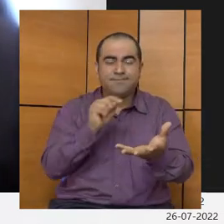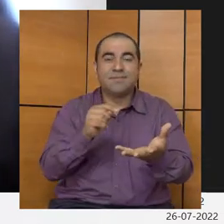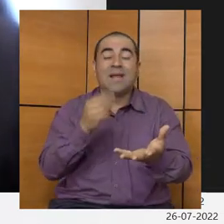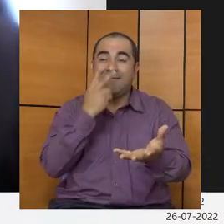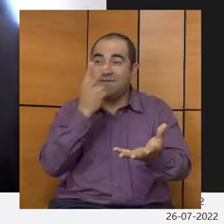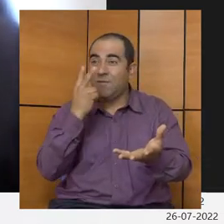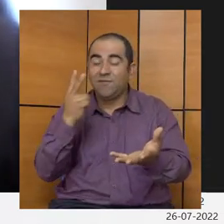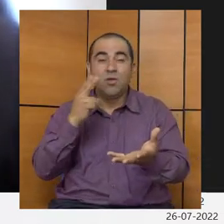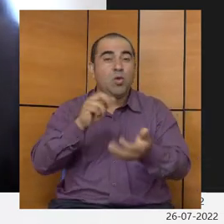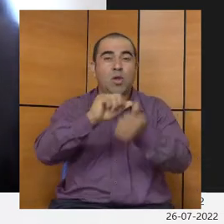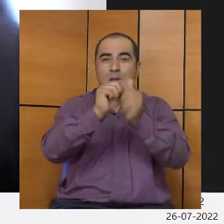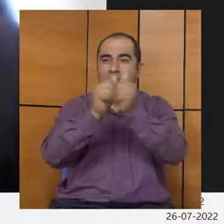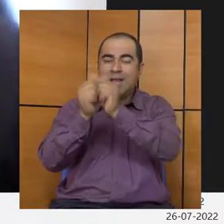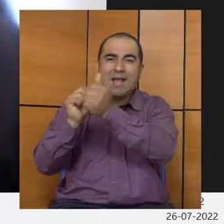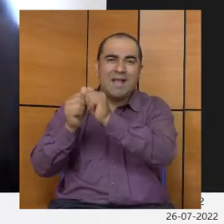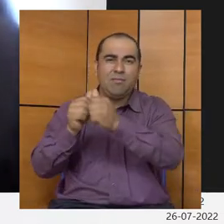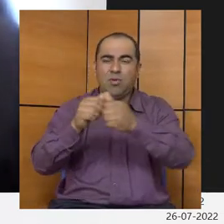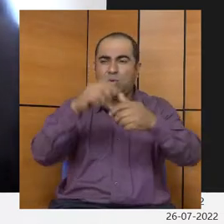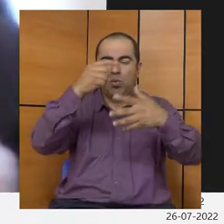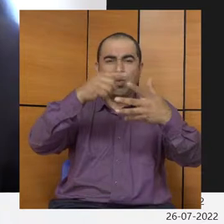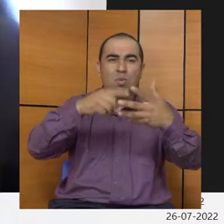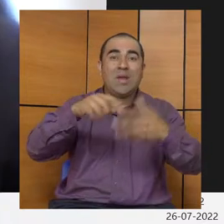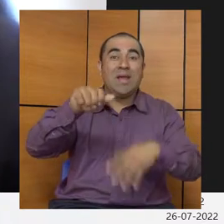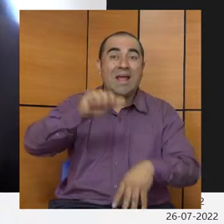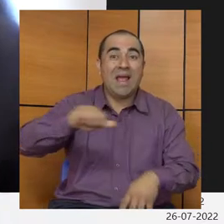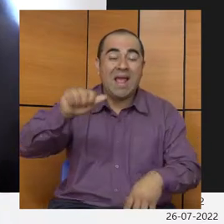cambio importante en esta área.